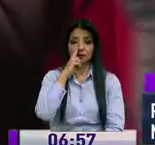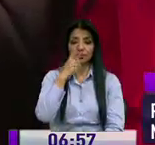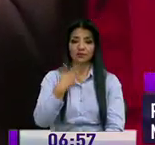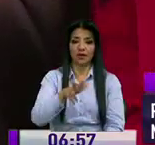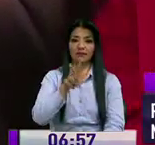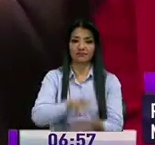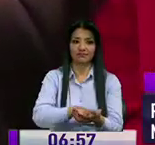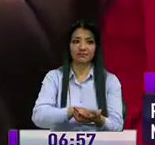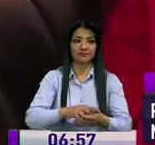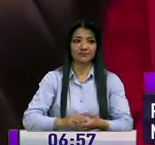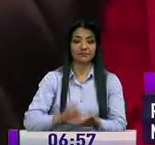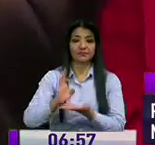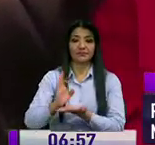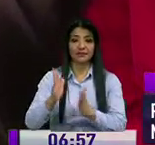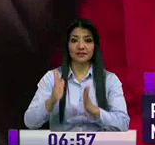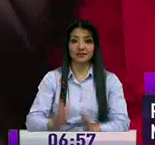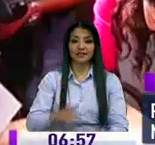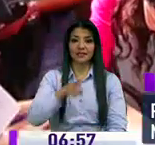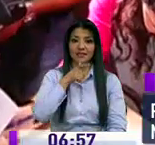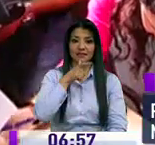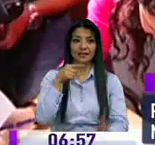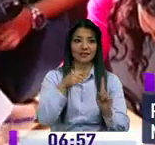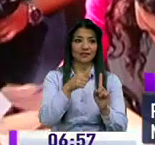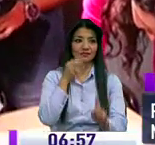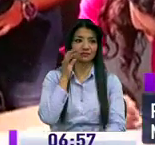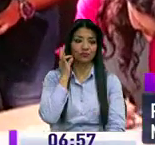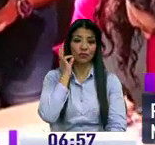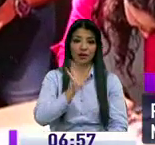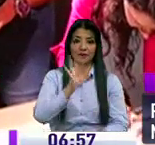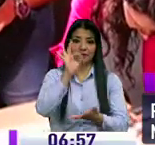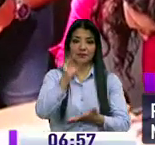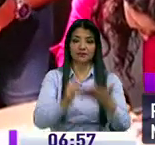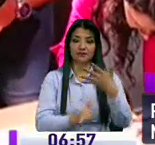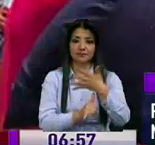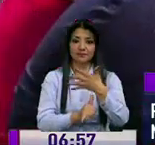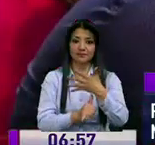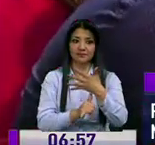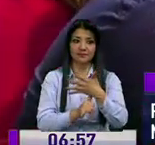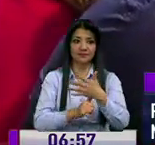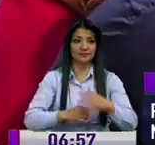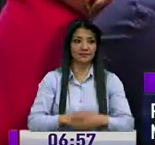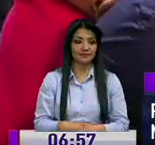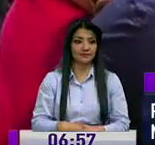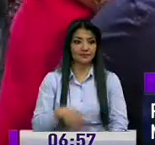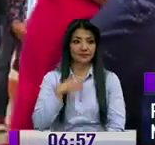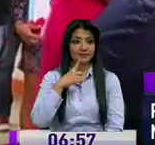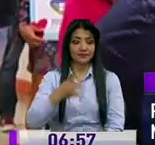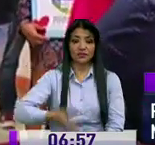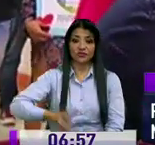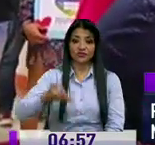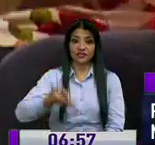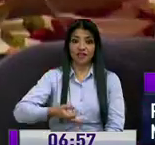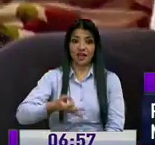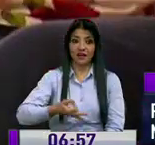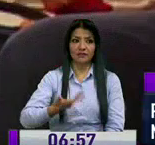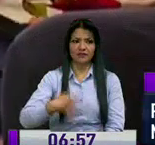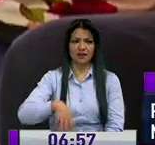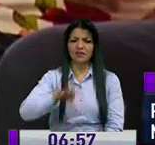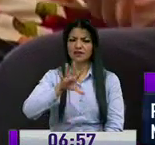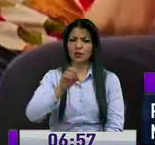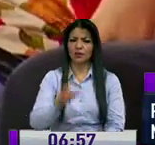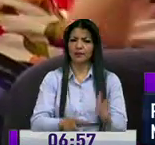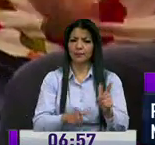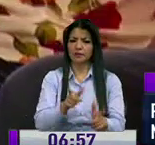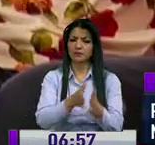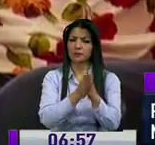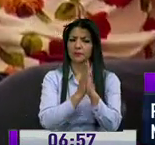esta ceremonia civil estuvo la activista LGBT, Dayan Rodríguez, quien aseguró que oficialmente habrían más de 50